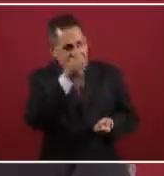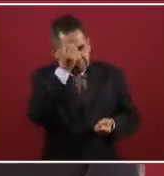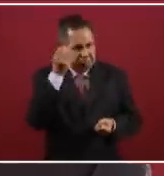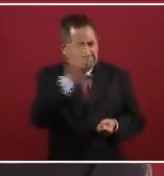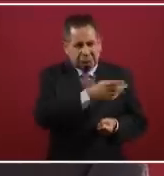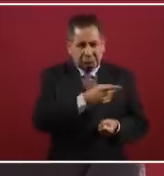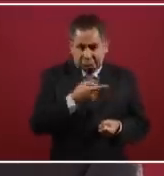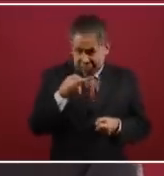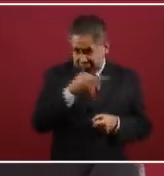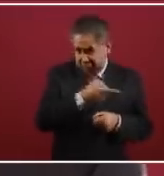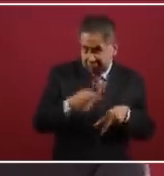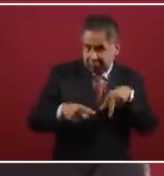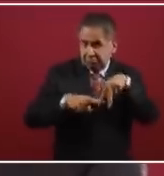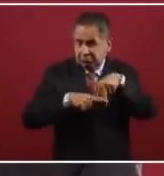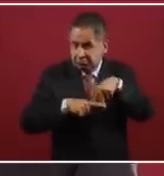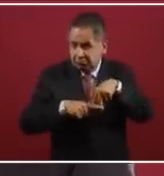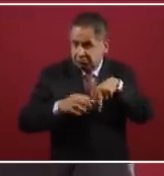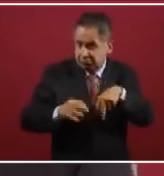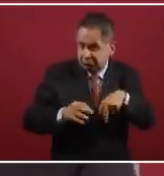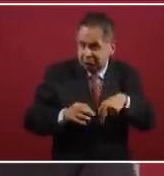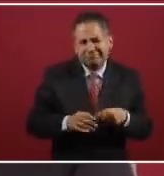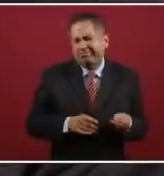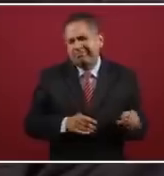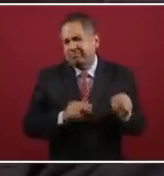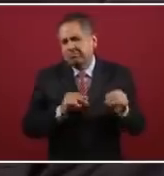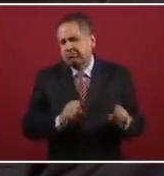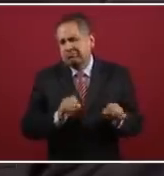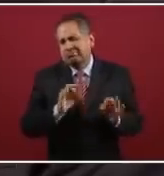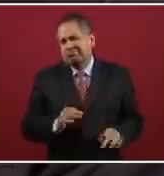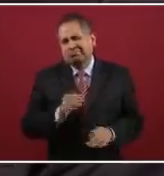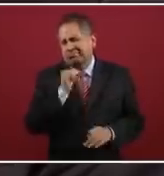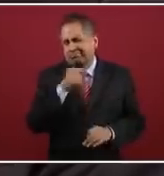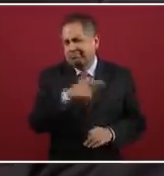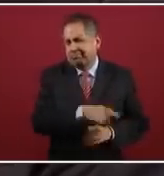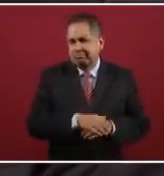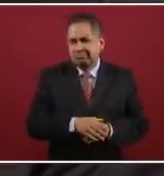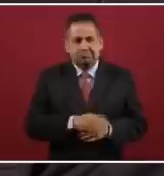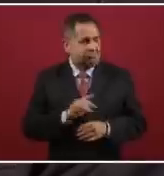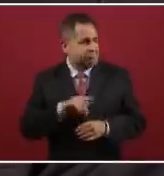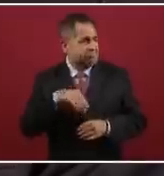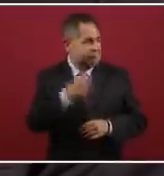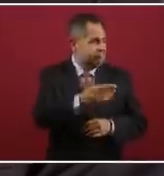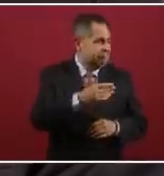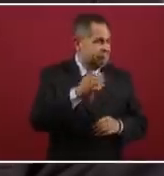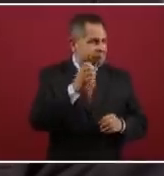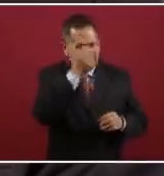pues tampoco. El que le causa daño a